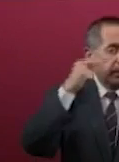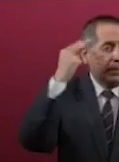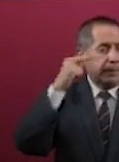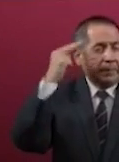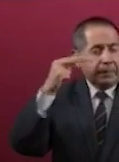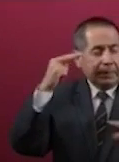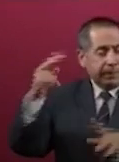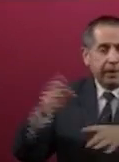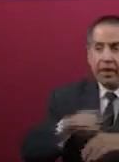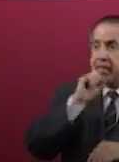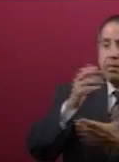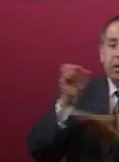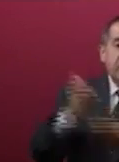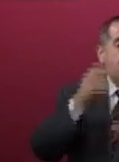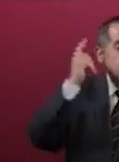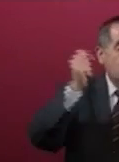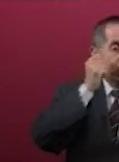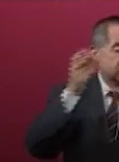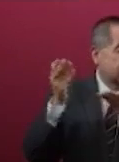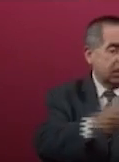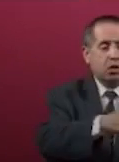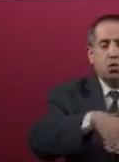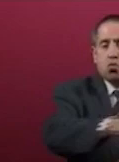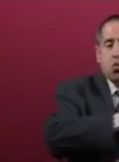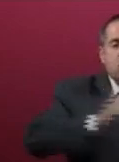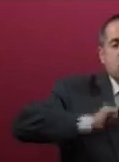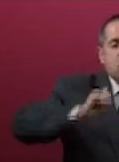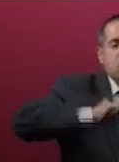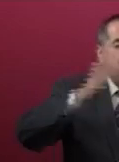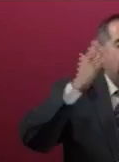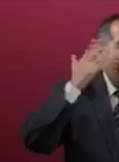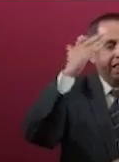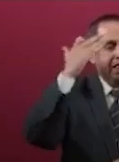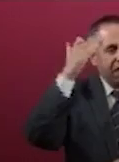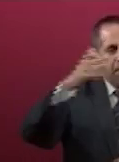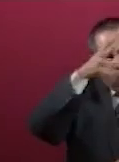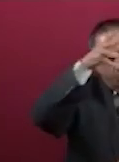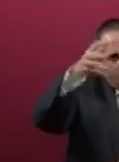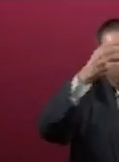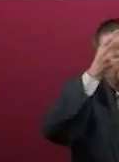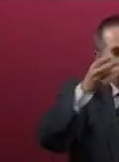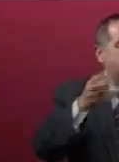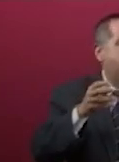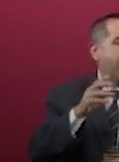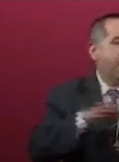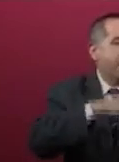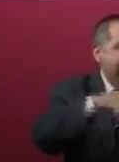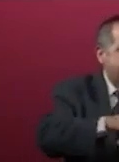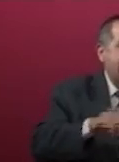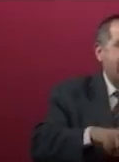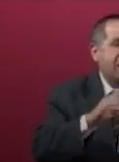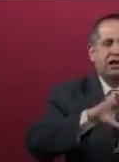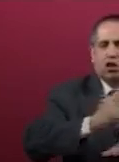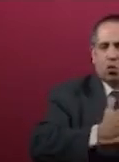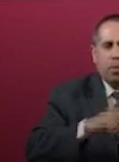entidades federativas y ha realizado encuentros informativos en 90 municipios, además de encabezar todos los días una reunión de seguridad pública